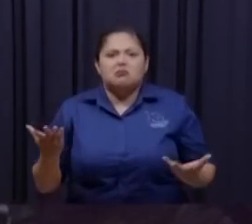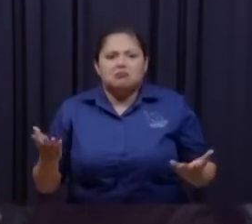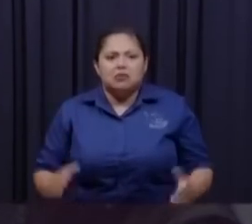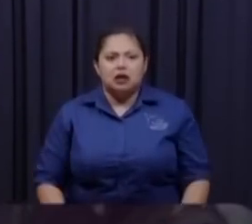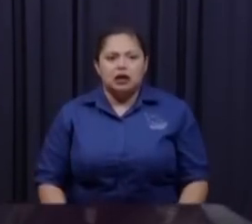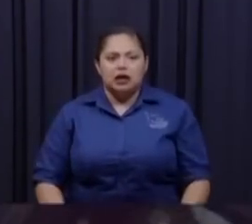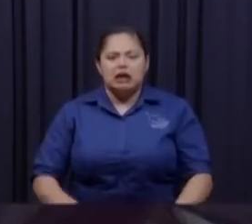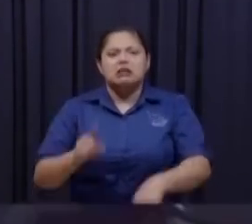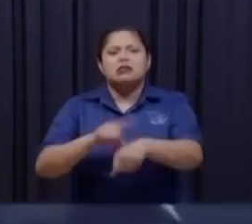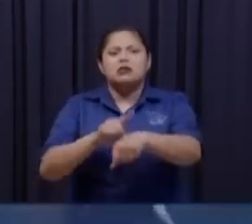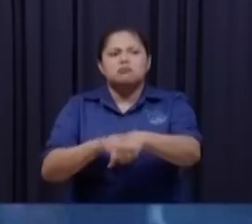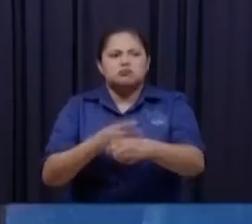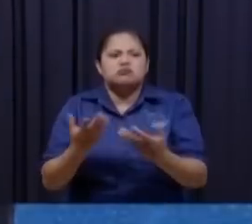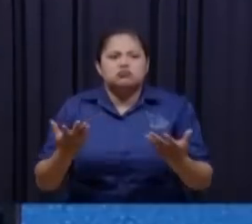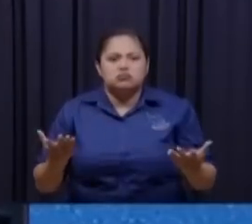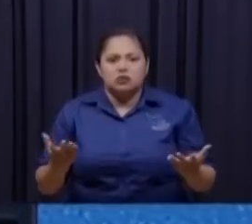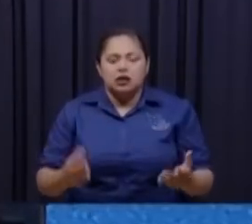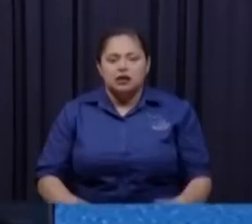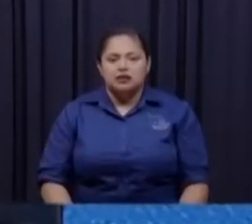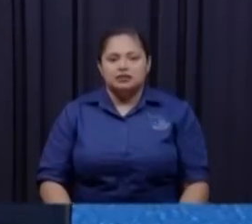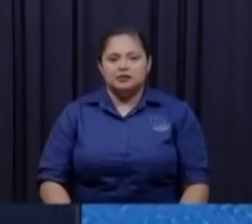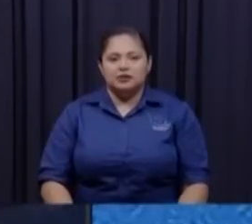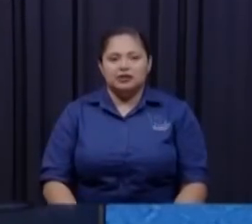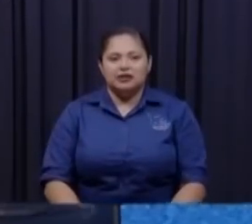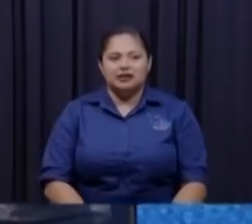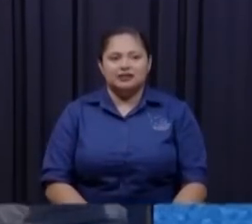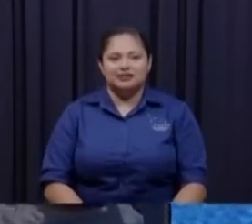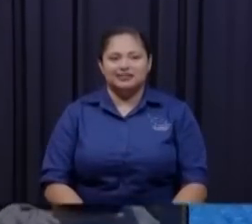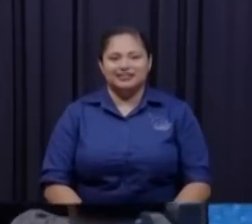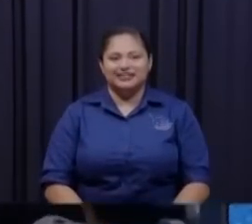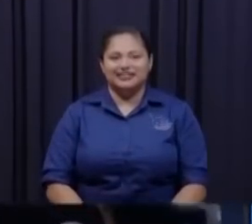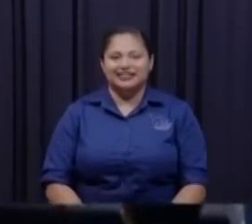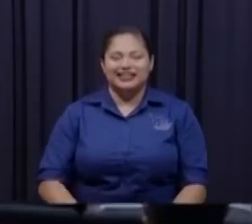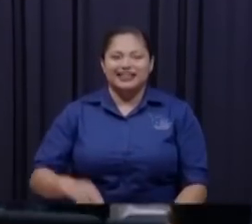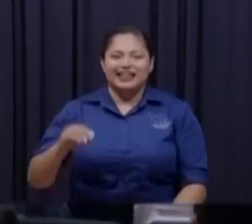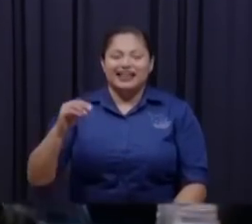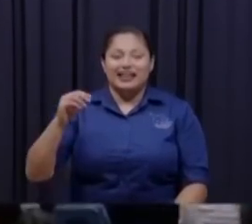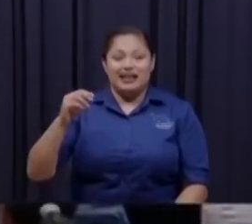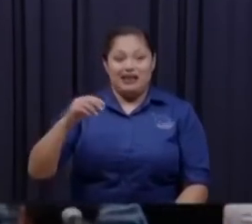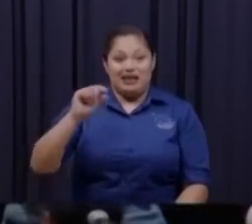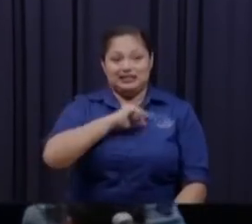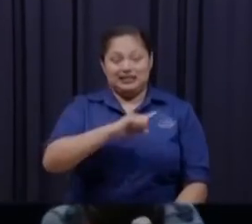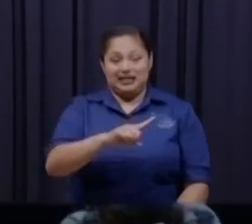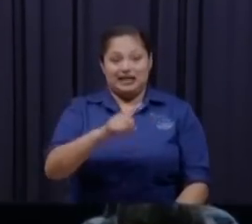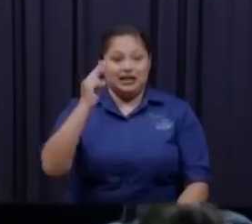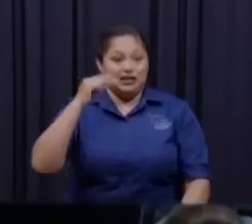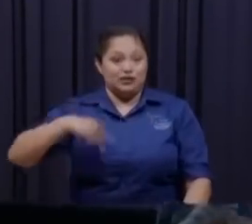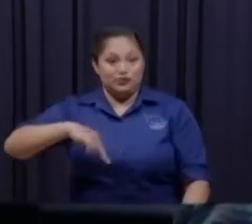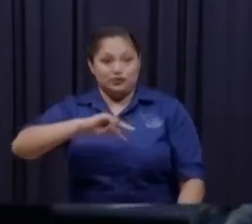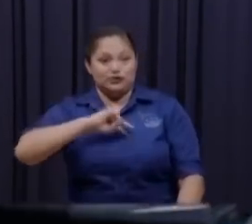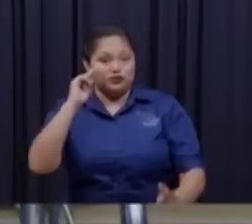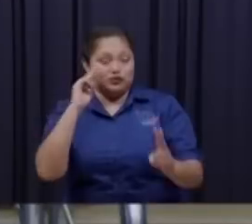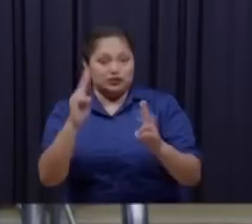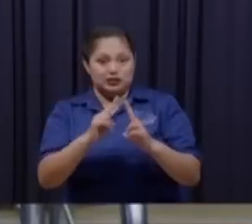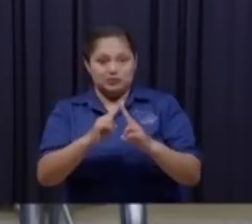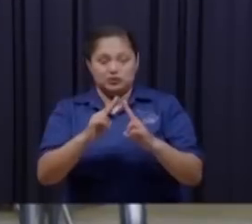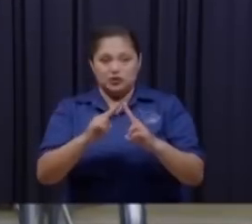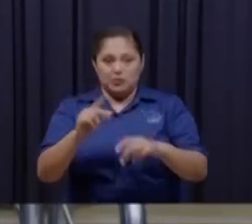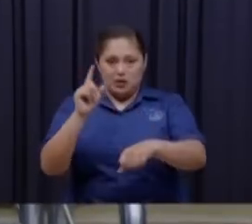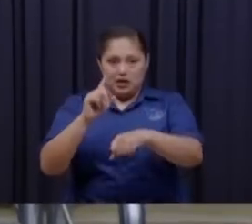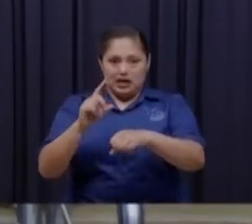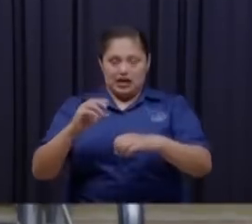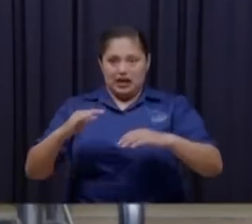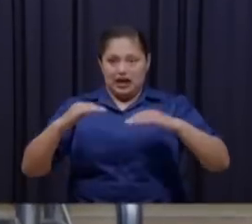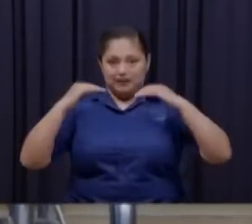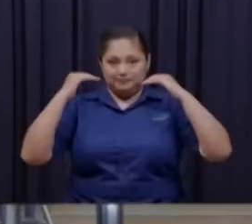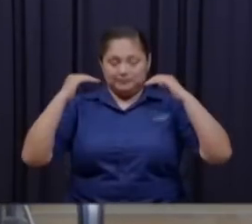el periodo de tiempo en donde Él va a estar sojuzgando, va a ser el que nosotros conocemos como la gran tribulación, la